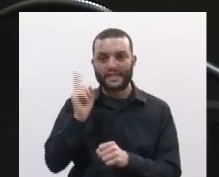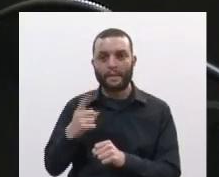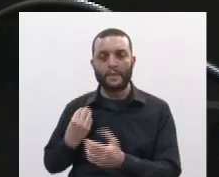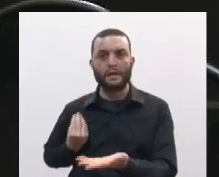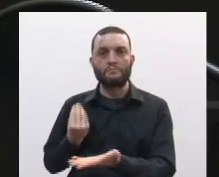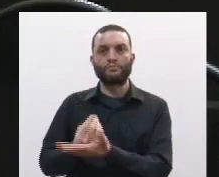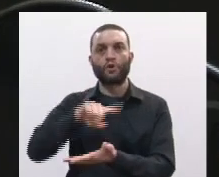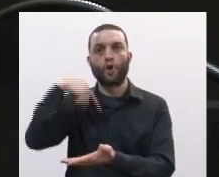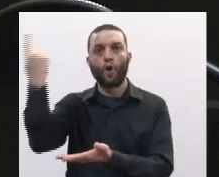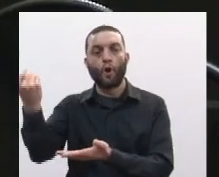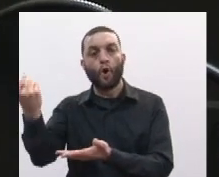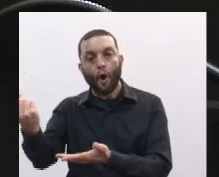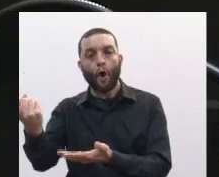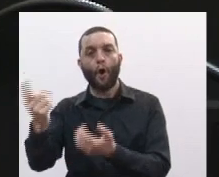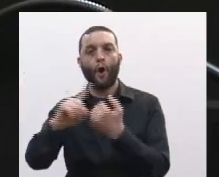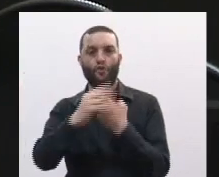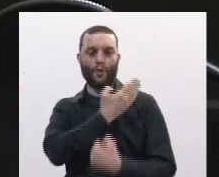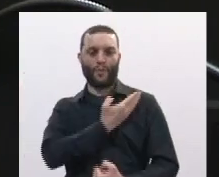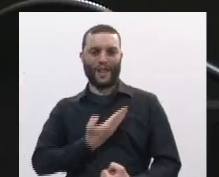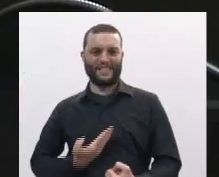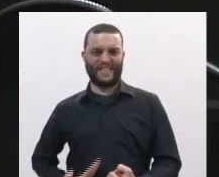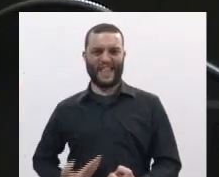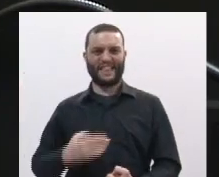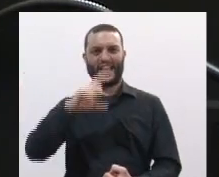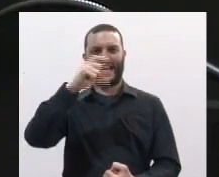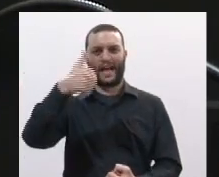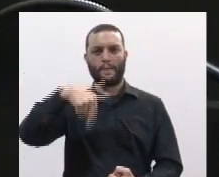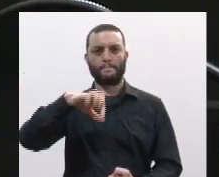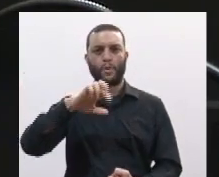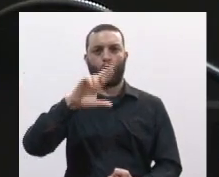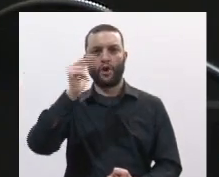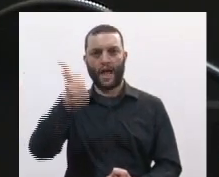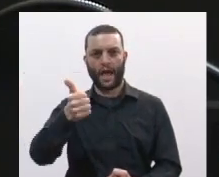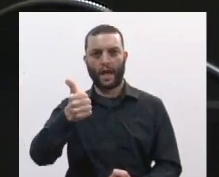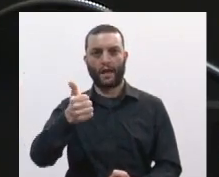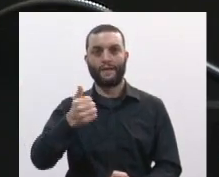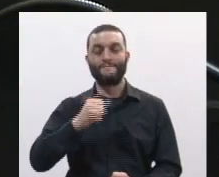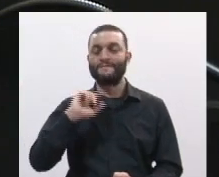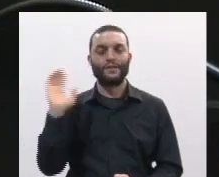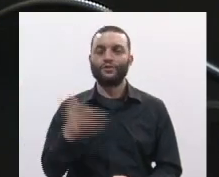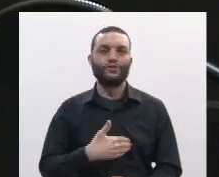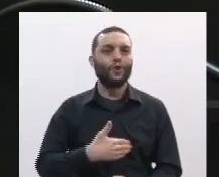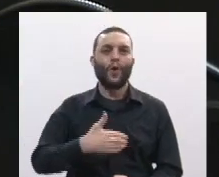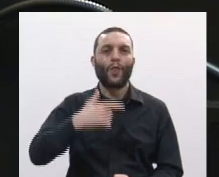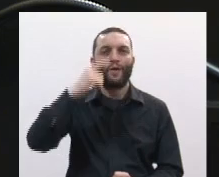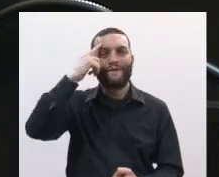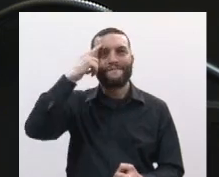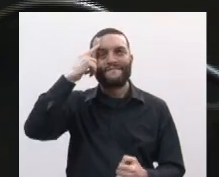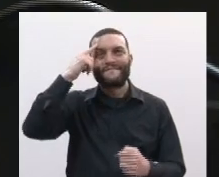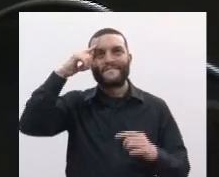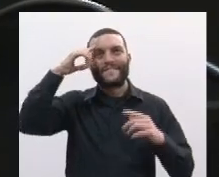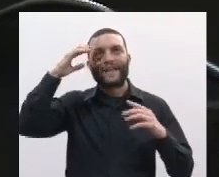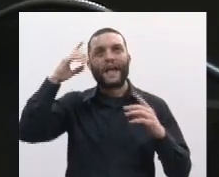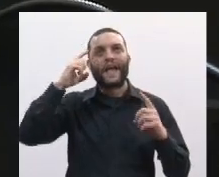otro presidente, el doctor Héctor Cámpora, con una ilusión que se frustró al poco